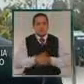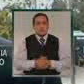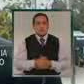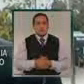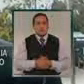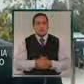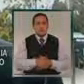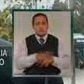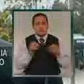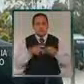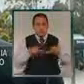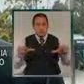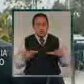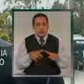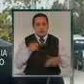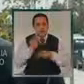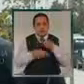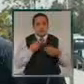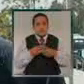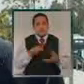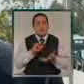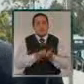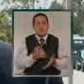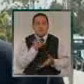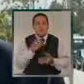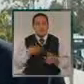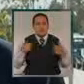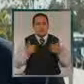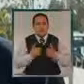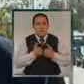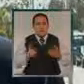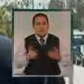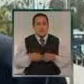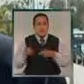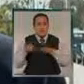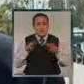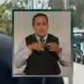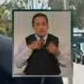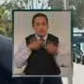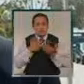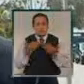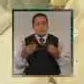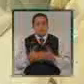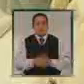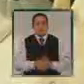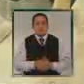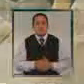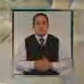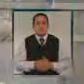este patrimonio nacional que son las aves marinas de nuestra biodiversidad.